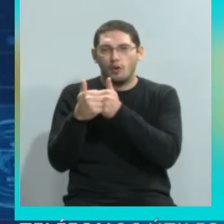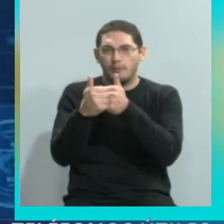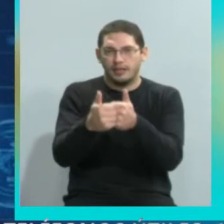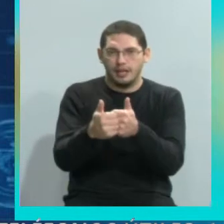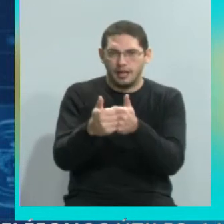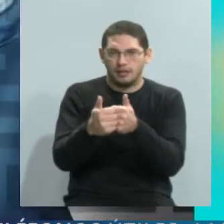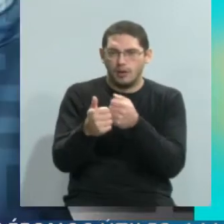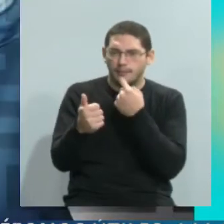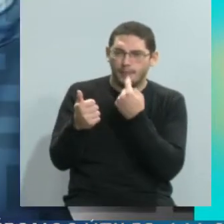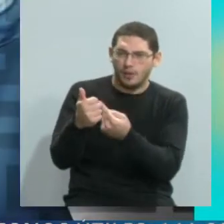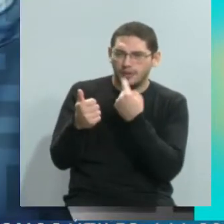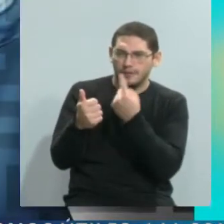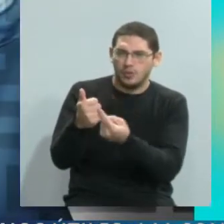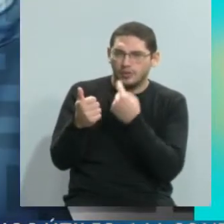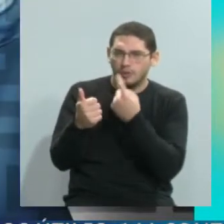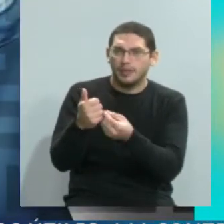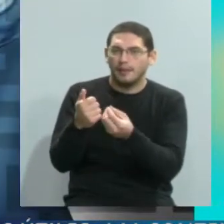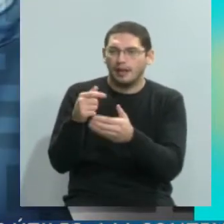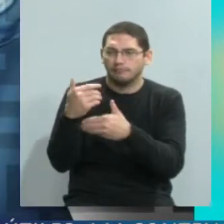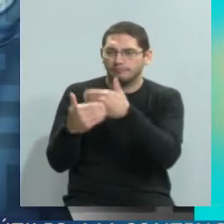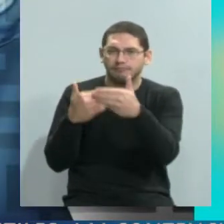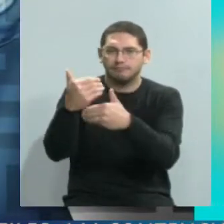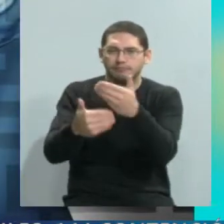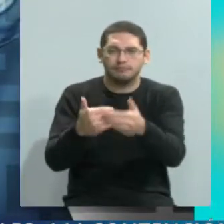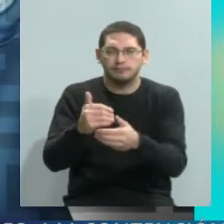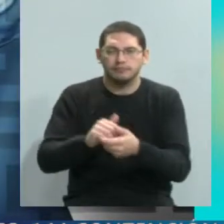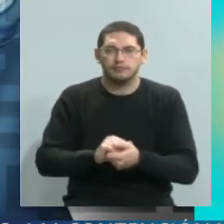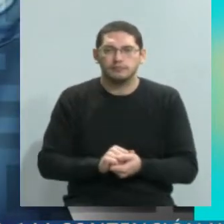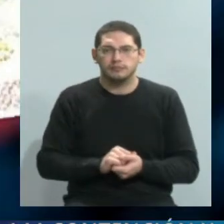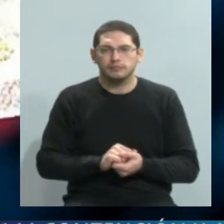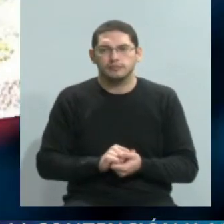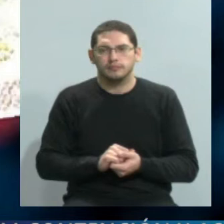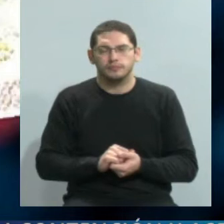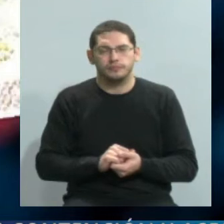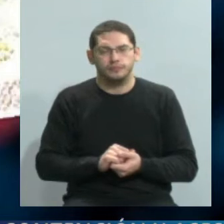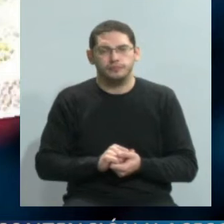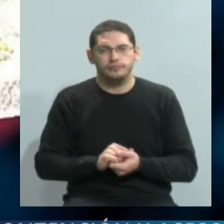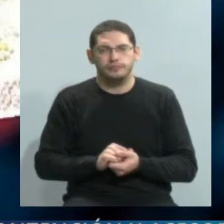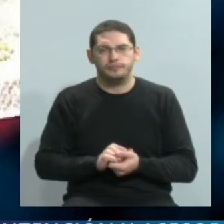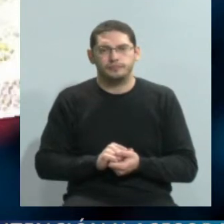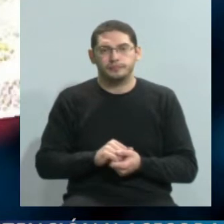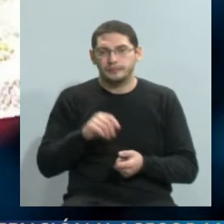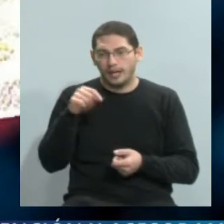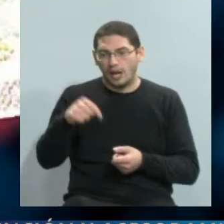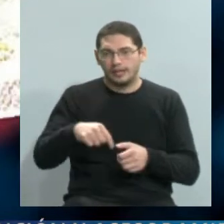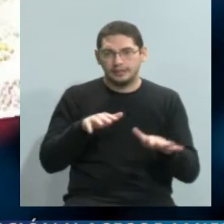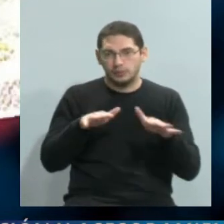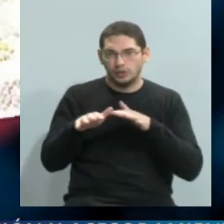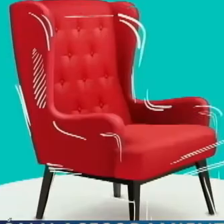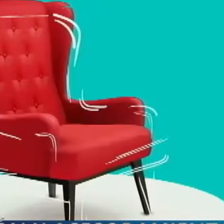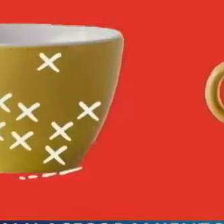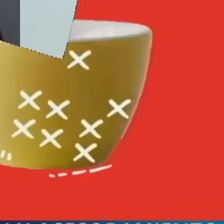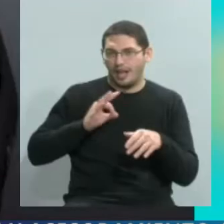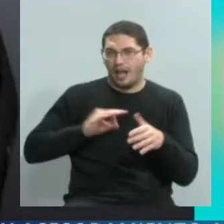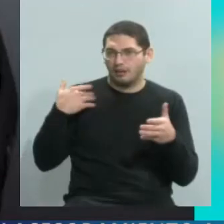un poquito tu pregunta, Claudia? Sí, totalmente. Y digo, ¿por qué se ha dado esta situación en estos últimos